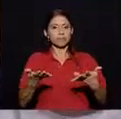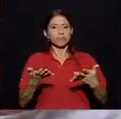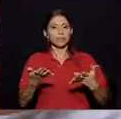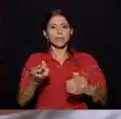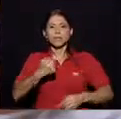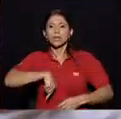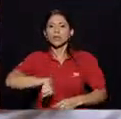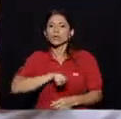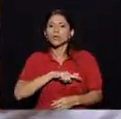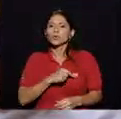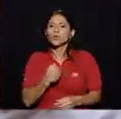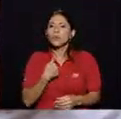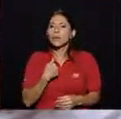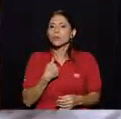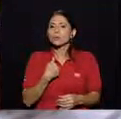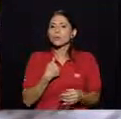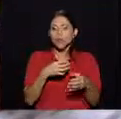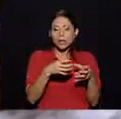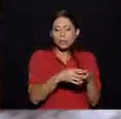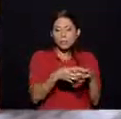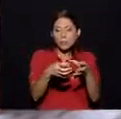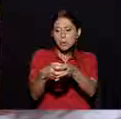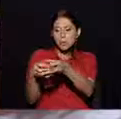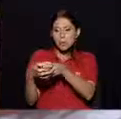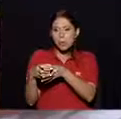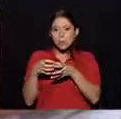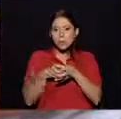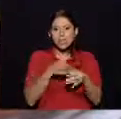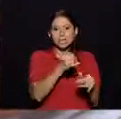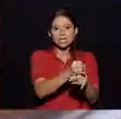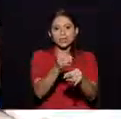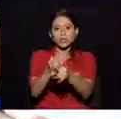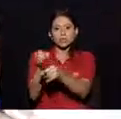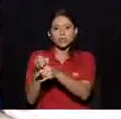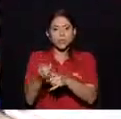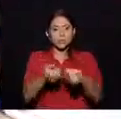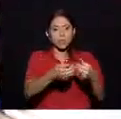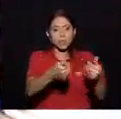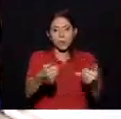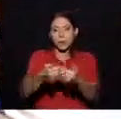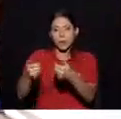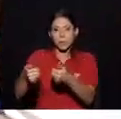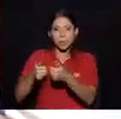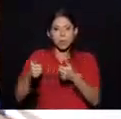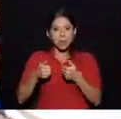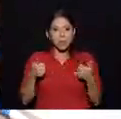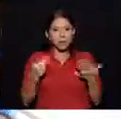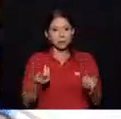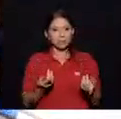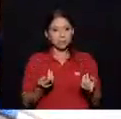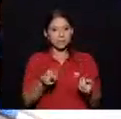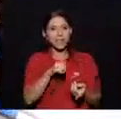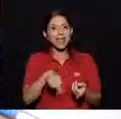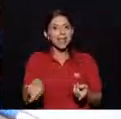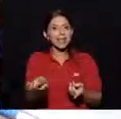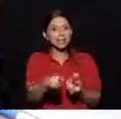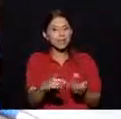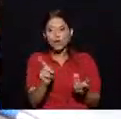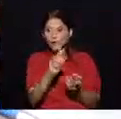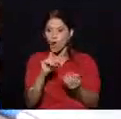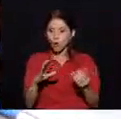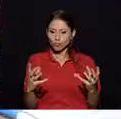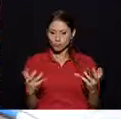el estudio encontramos que las instituciones están trabajando, digamos, cada una en su agenda, cada una rindiéndose cuentas básicamente a sí